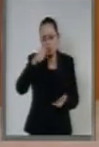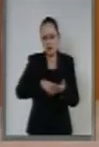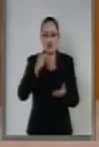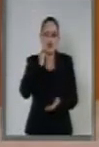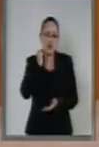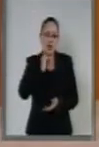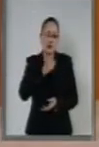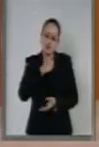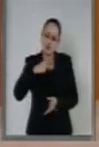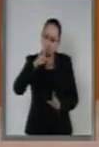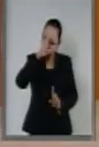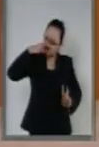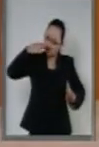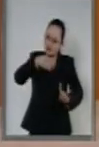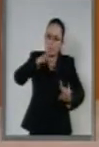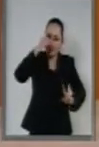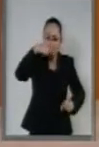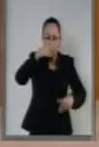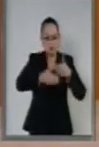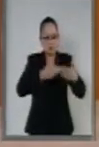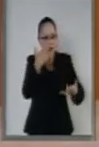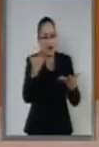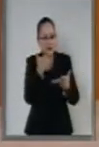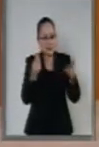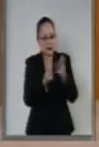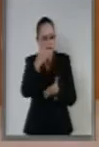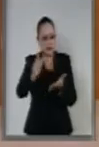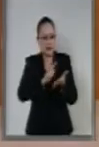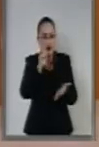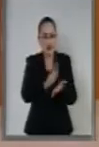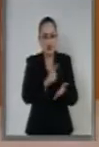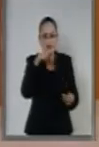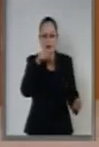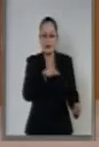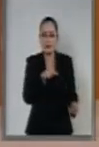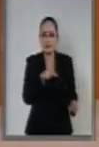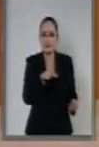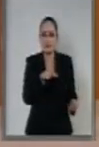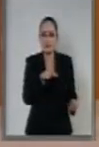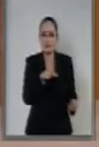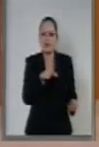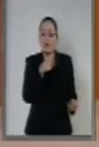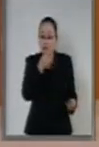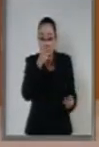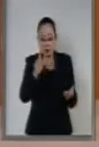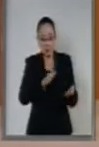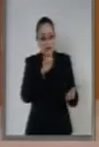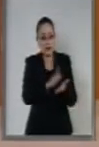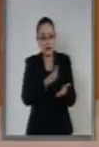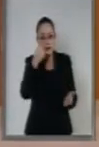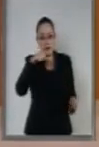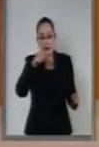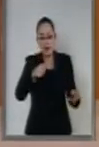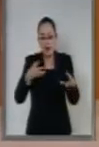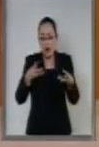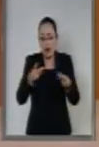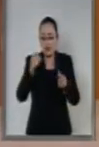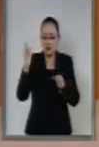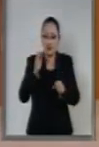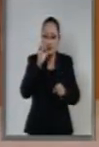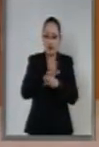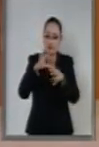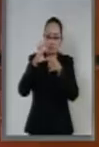que trabajar para poder tener una ley de gasto federalizado